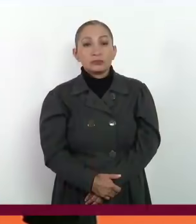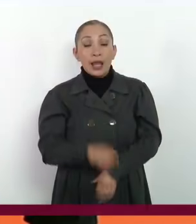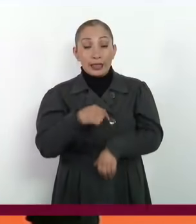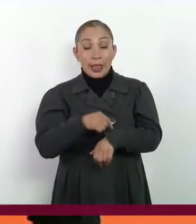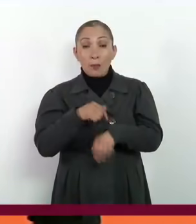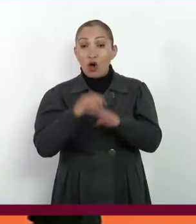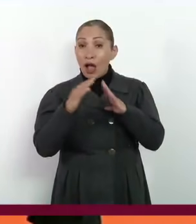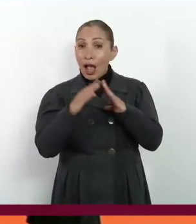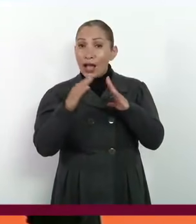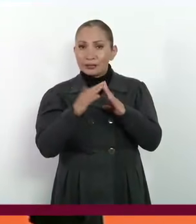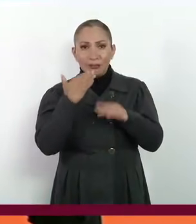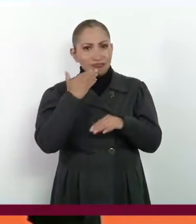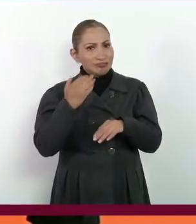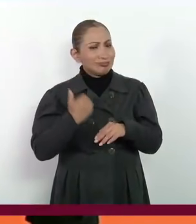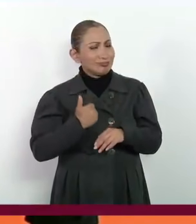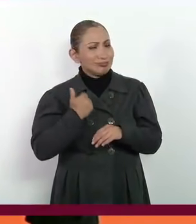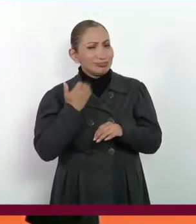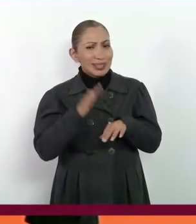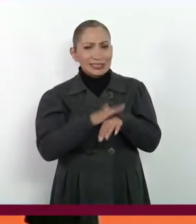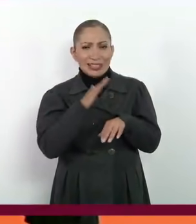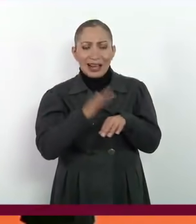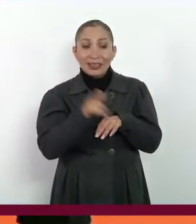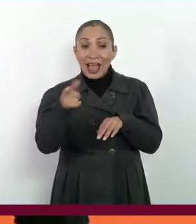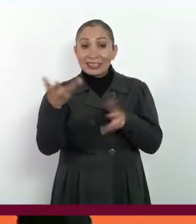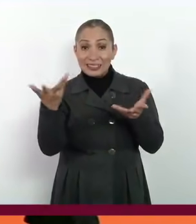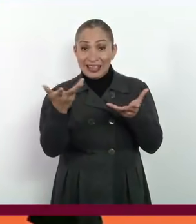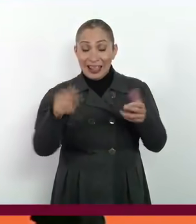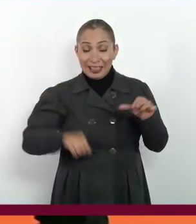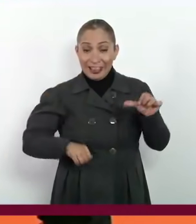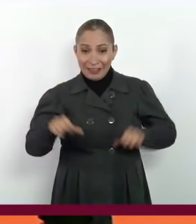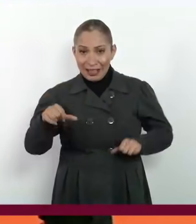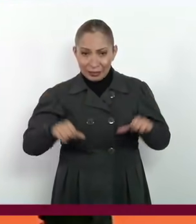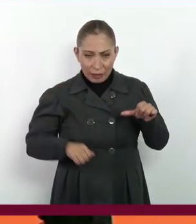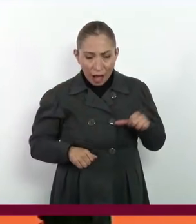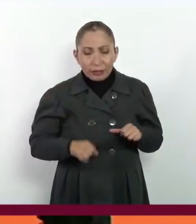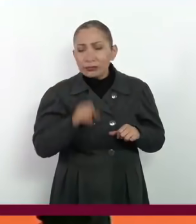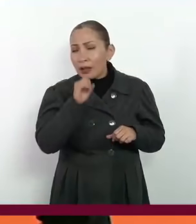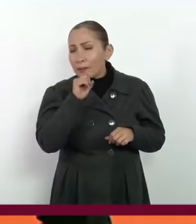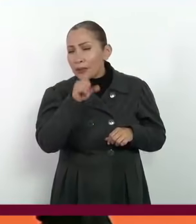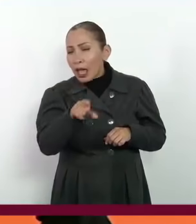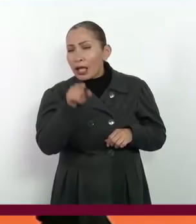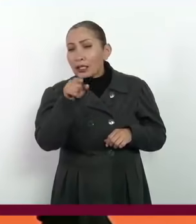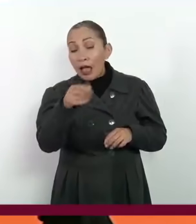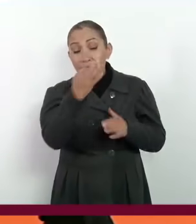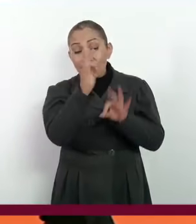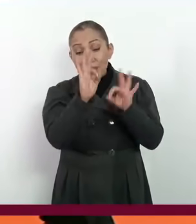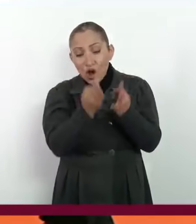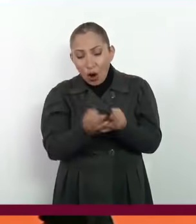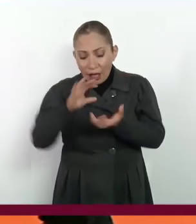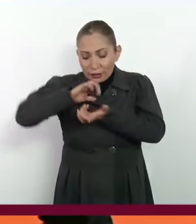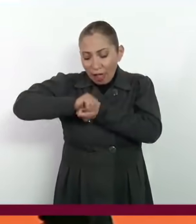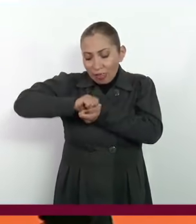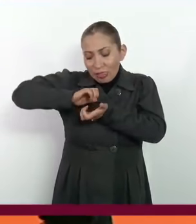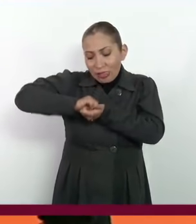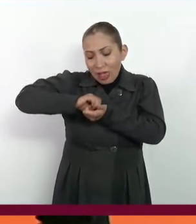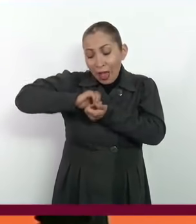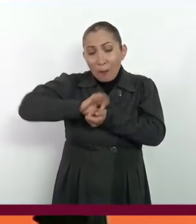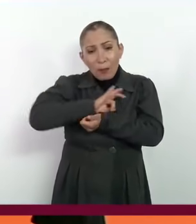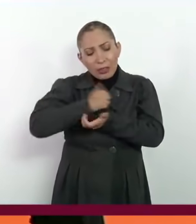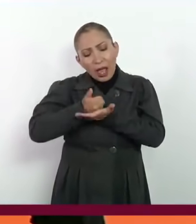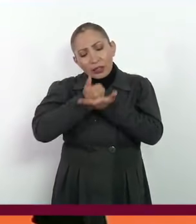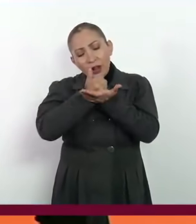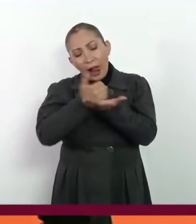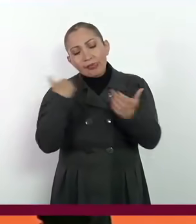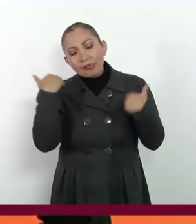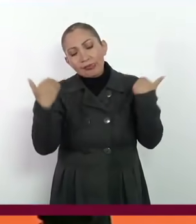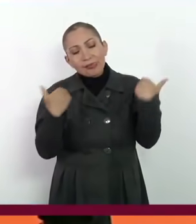Este tiempo en casa es excelente para realizar estas actividades. Incluso hacer figuras y moldear les